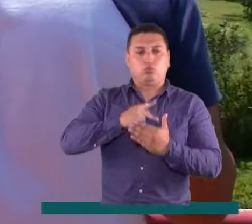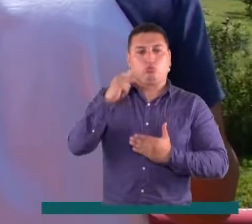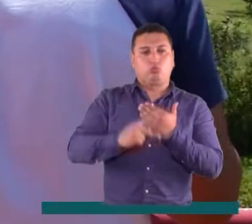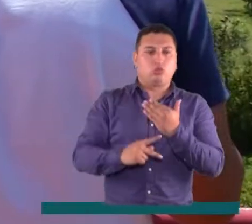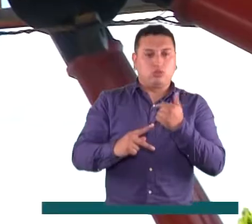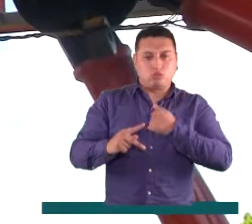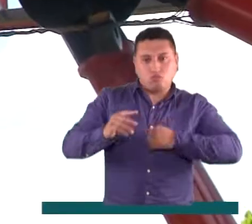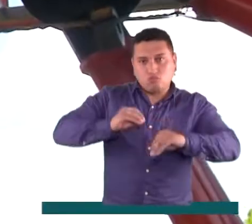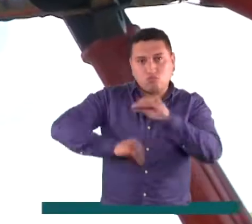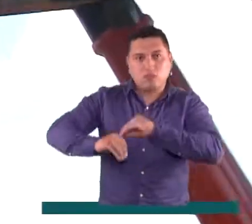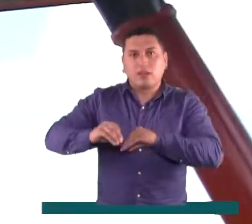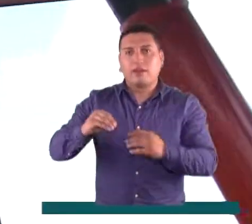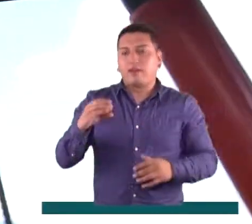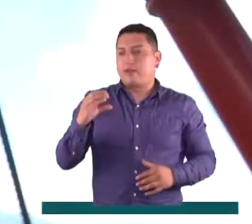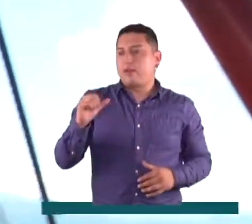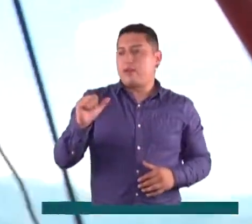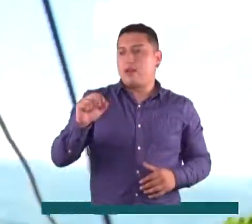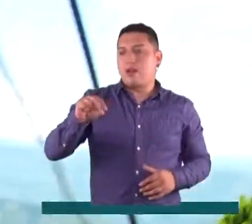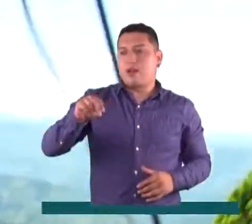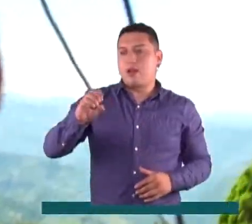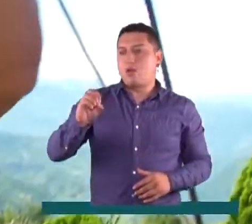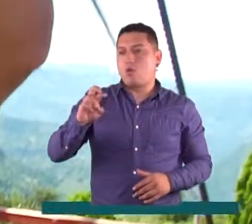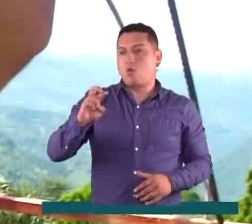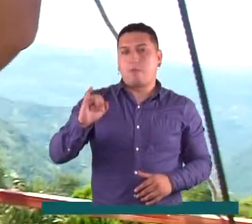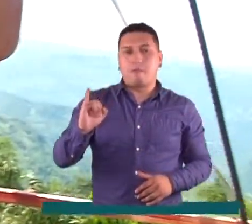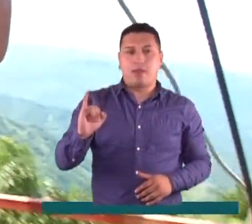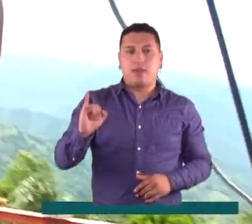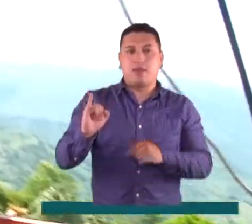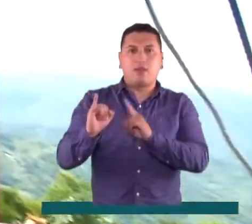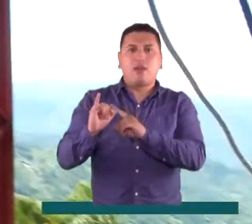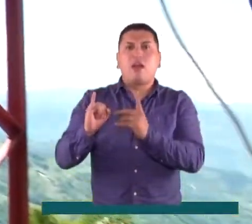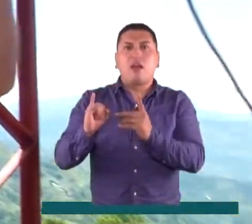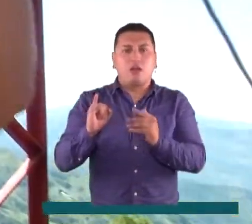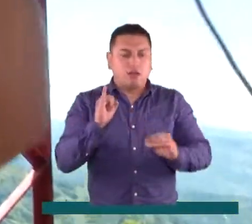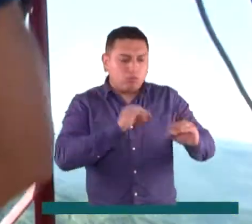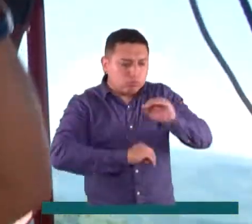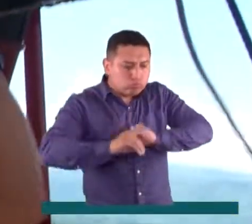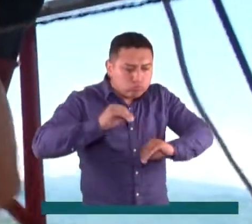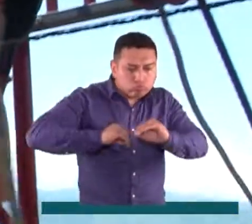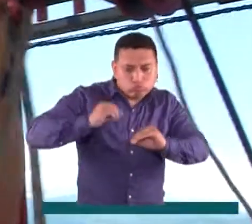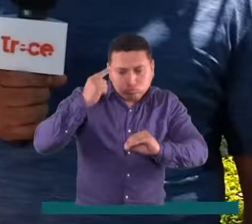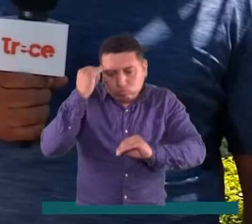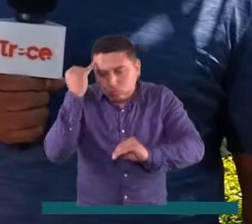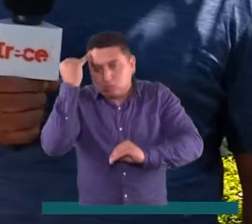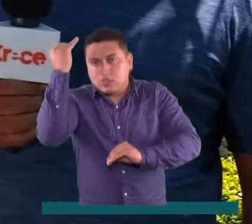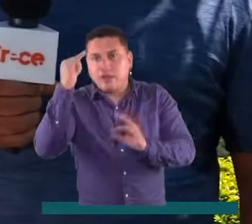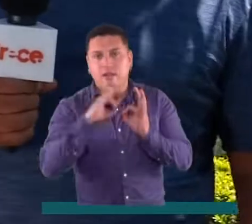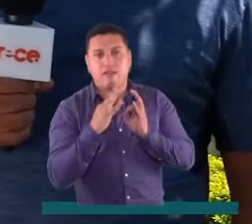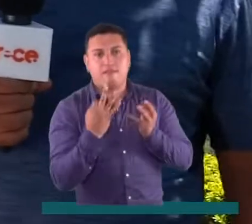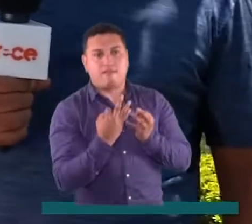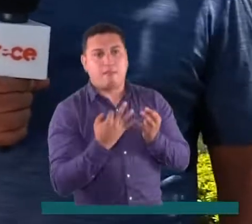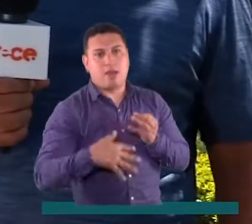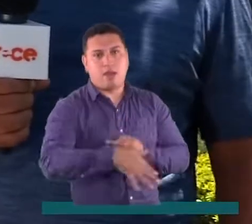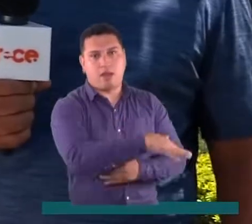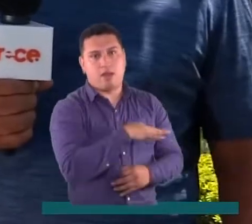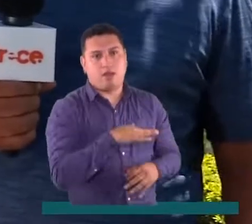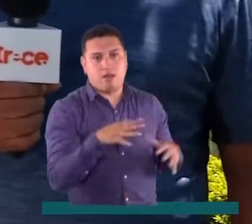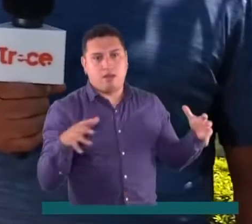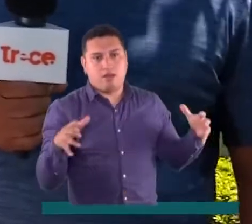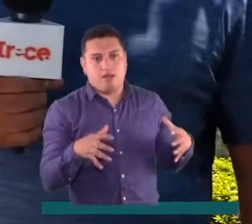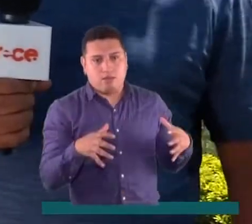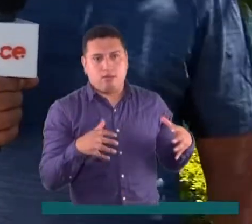Tenemos nuestro propio emprendimiento acá, que es el Canopy. Este emprendimiento es un emprendimiento familiar. Lo manejamos